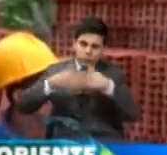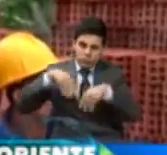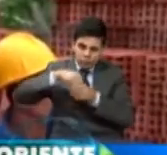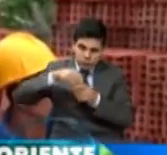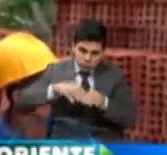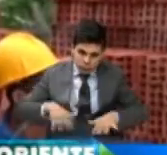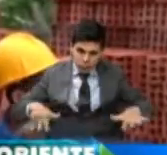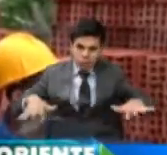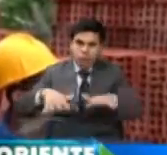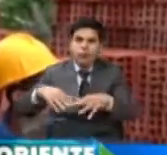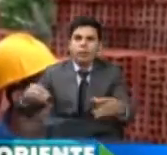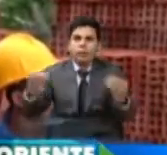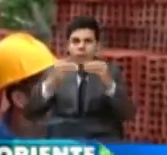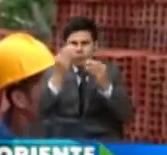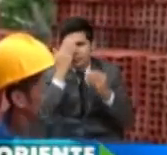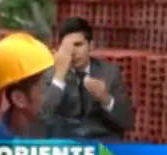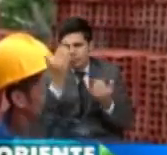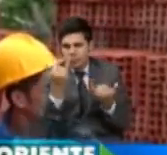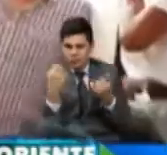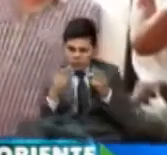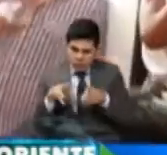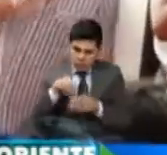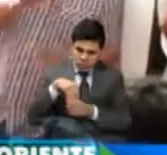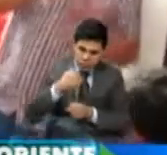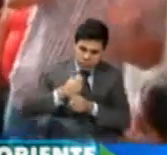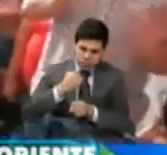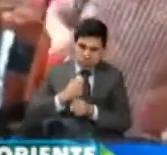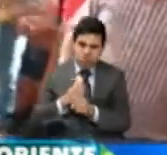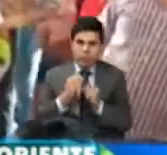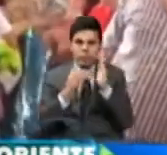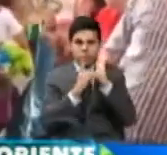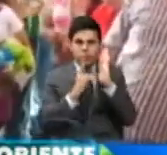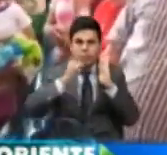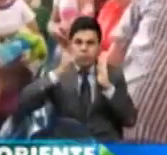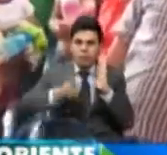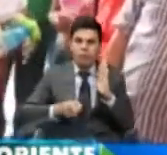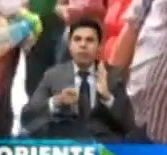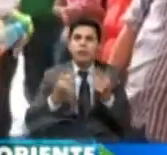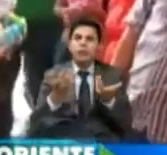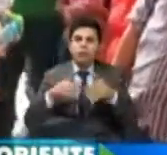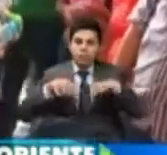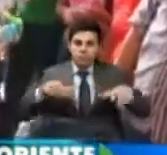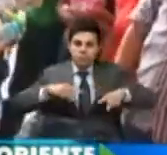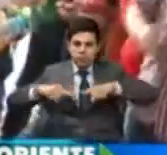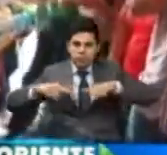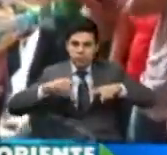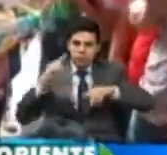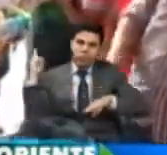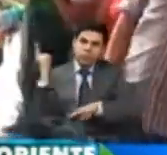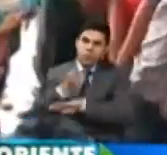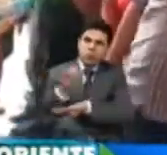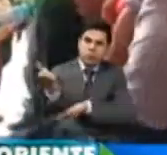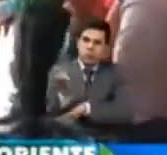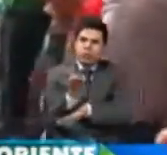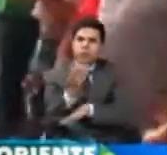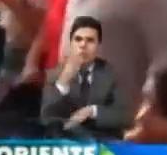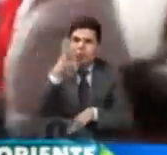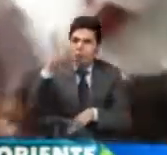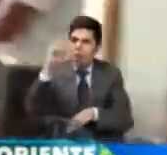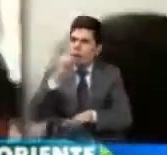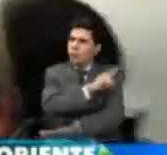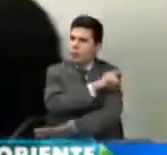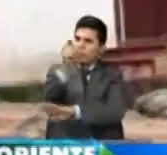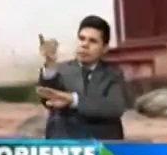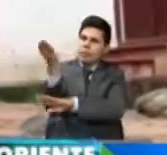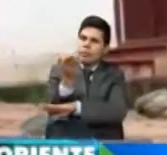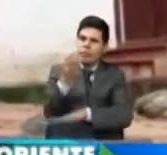región y para mis empleados. El decreto está amparado en una acción popular interpuesta y ganada por este hombre,